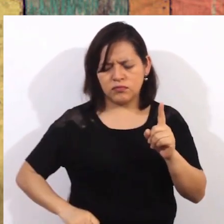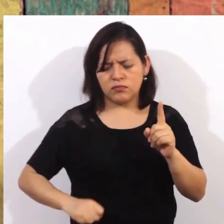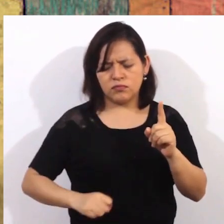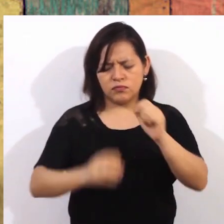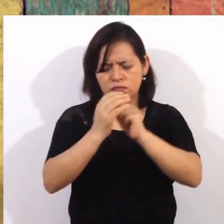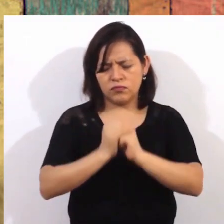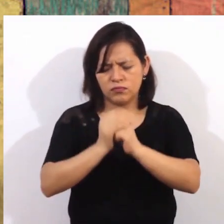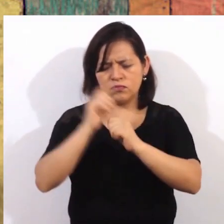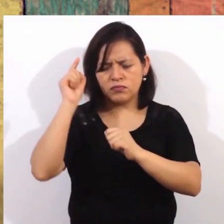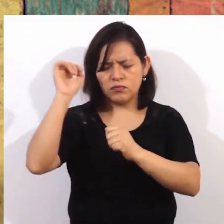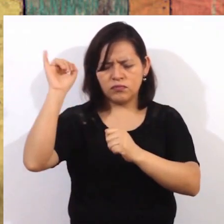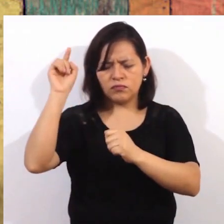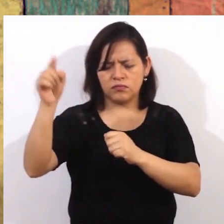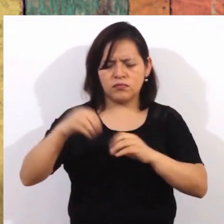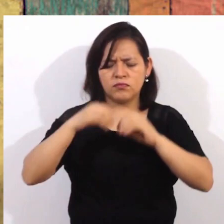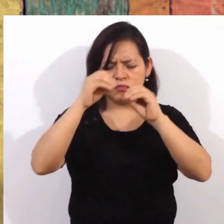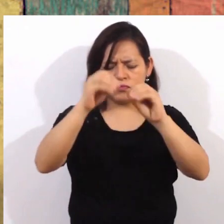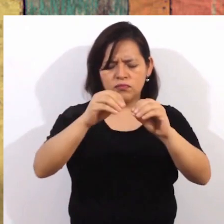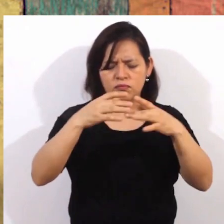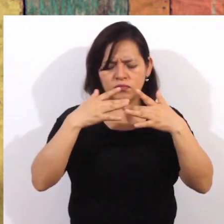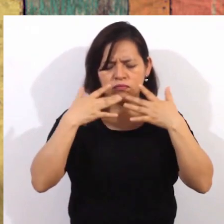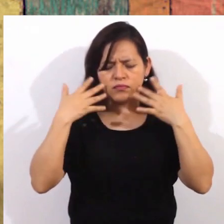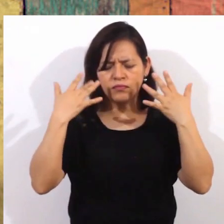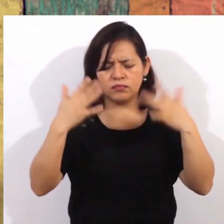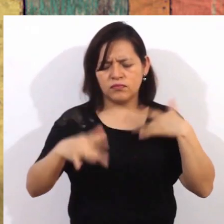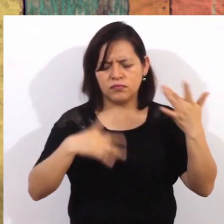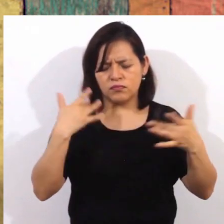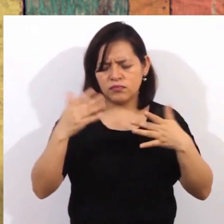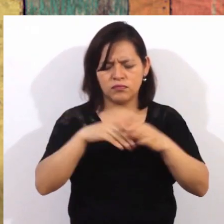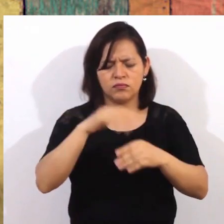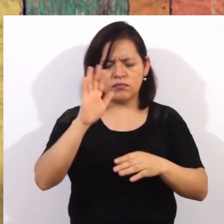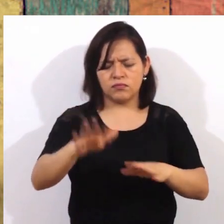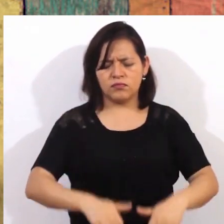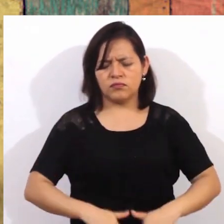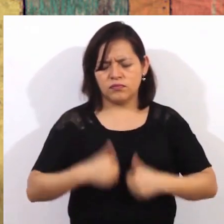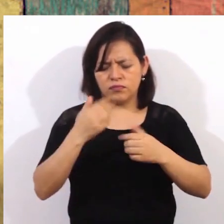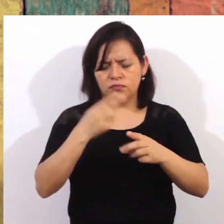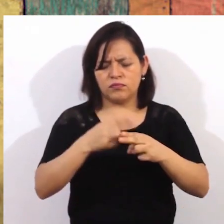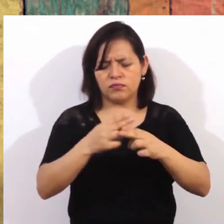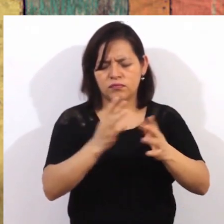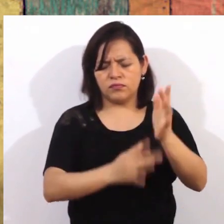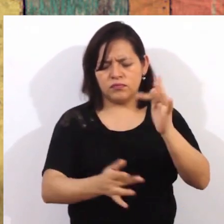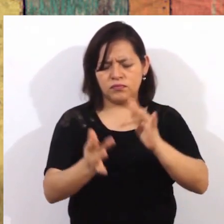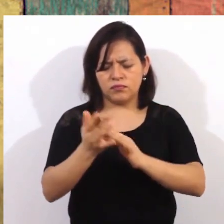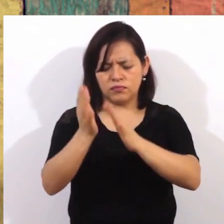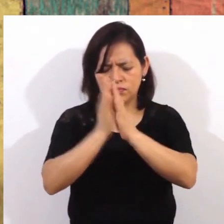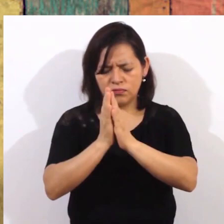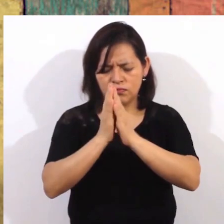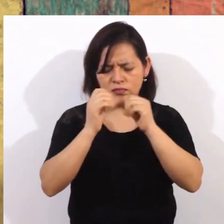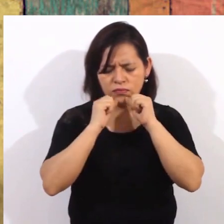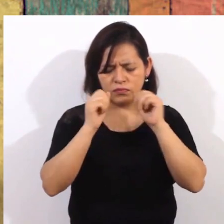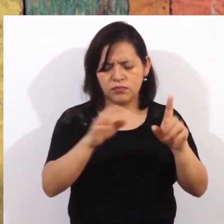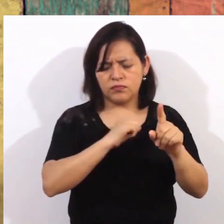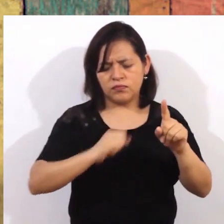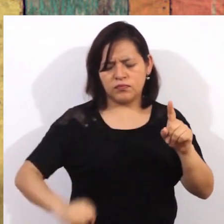oramos por gozo en su vida, Señor, en el nombre de Jesús. Señor, te pido, Dios, bendición,